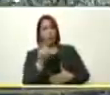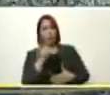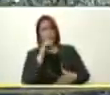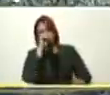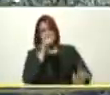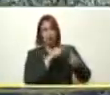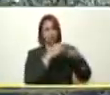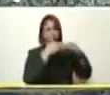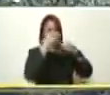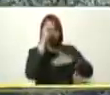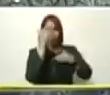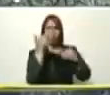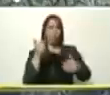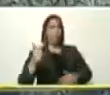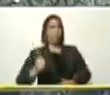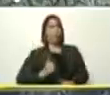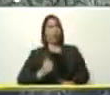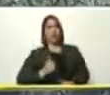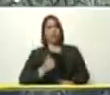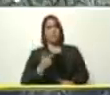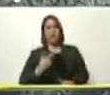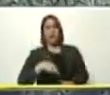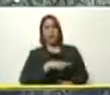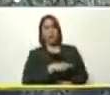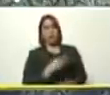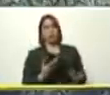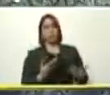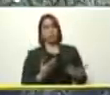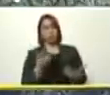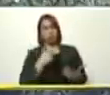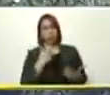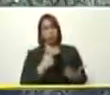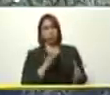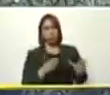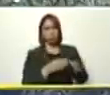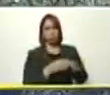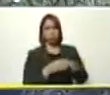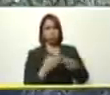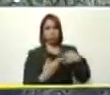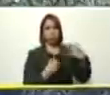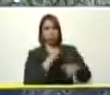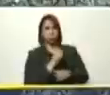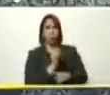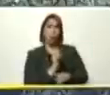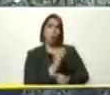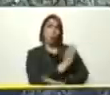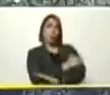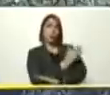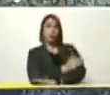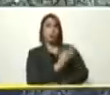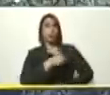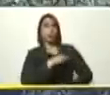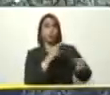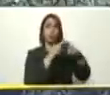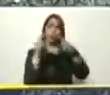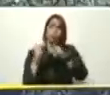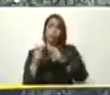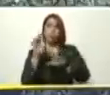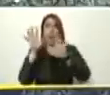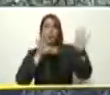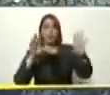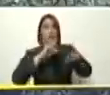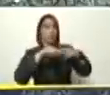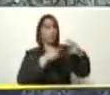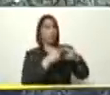de cualquier falsa modestia, porque de los partidos de izquierda o incluso partidos de derecha que conocemos en el continente, ninguno tiene